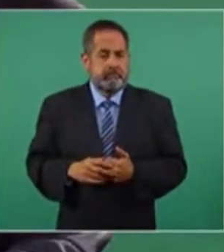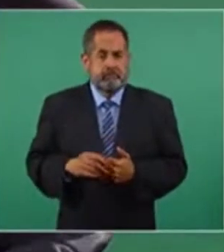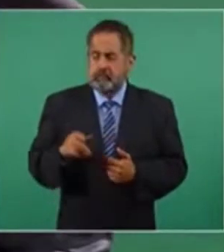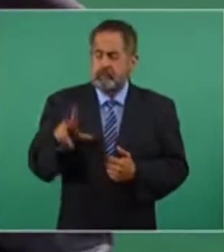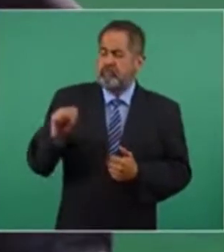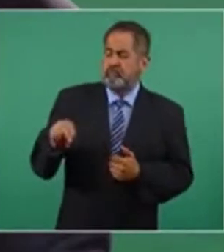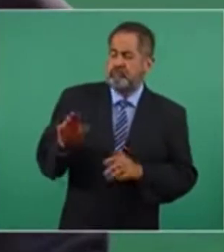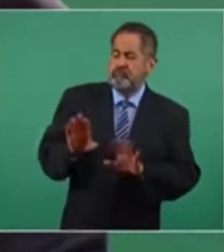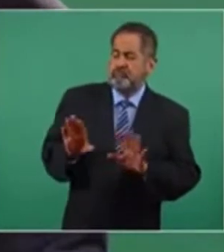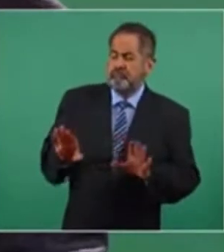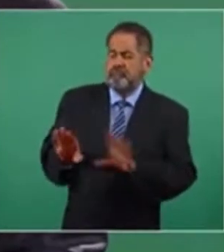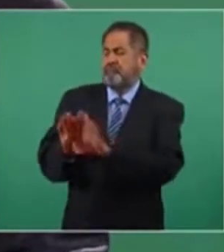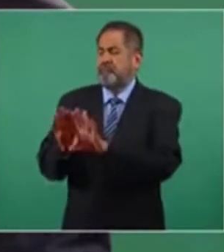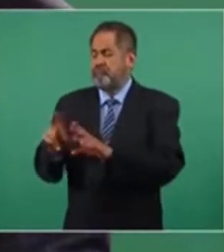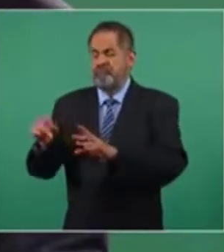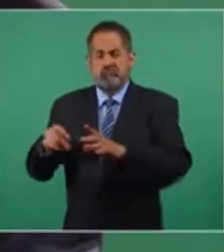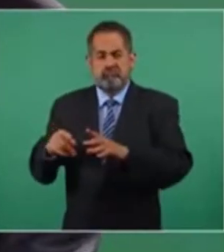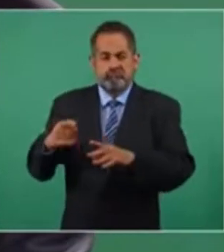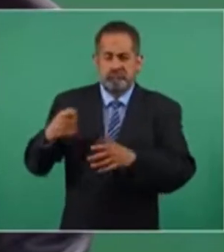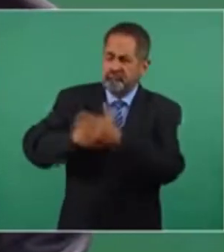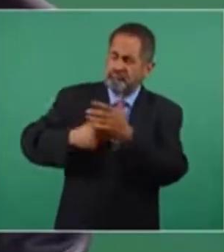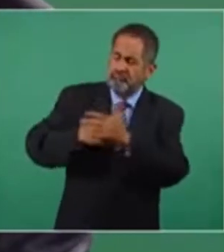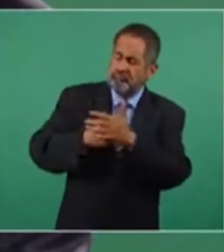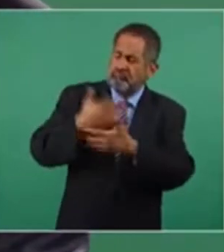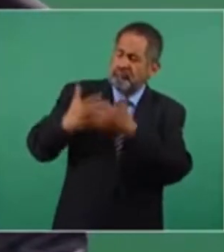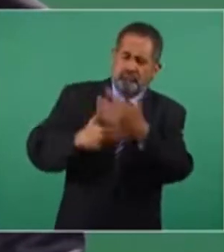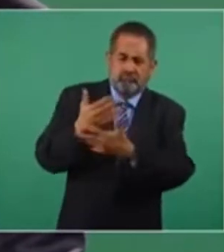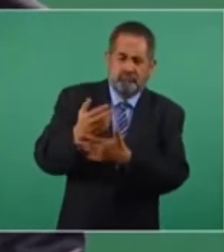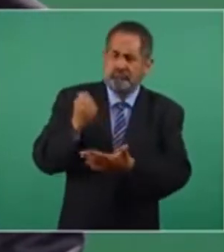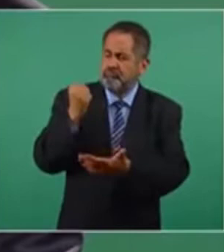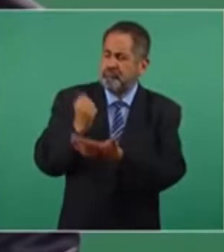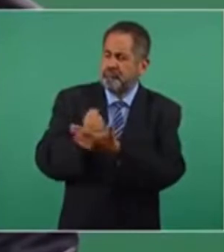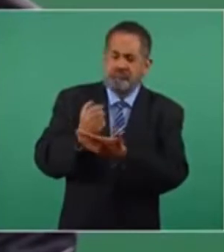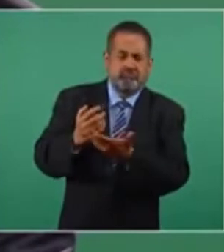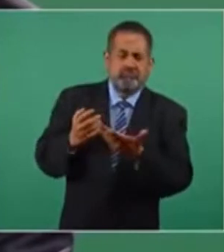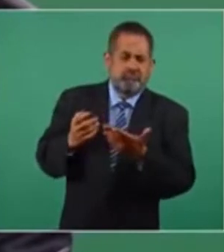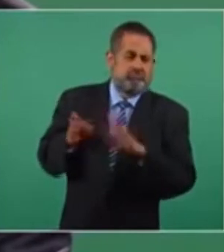hay lugar, hay espacio para los revoltosos.